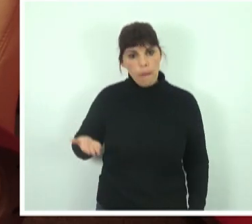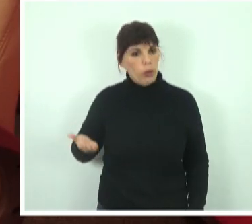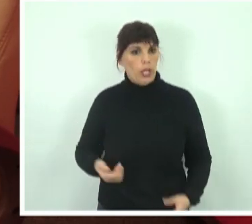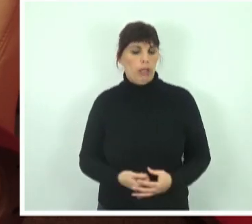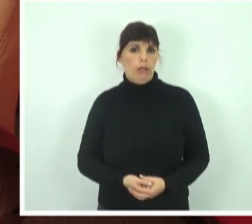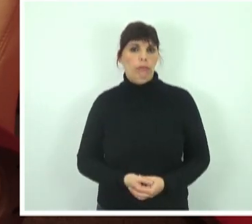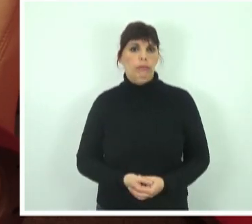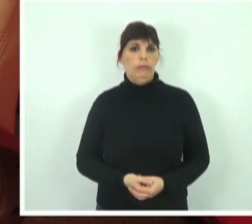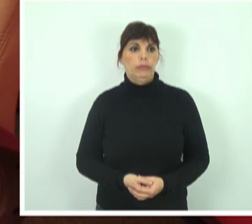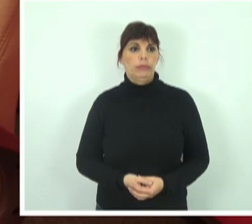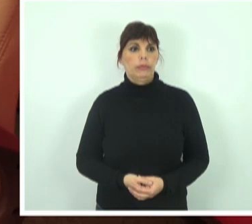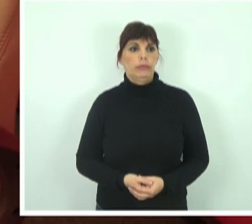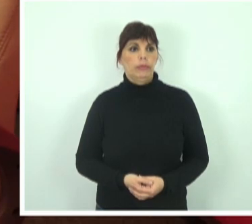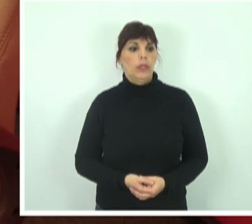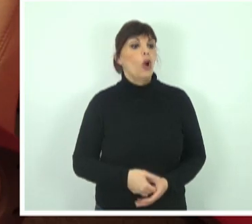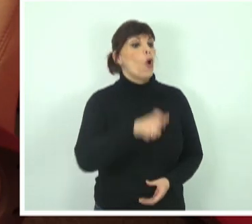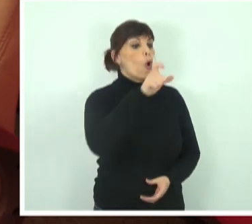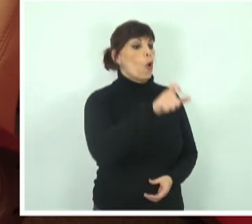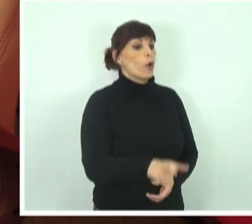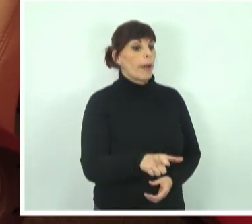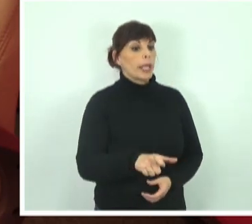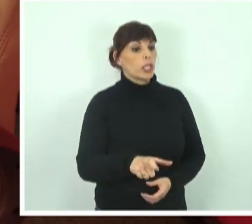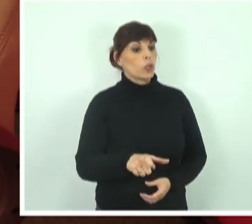una persona sana en el espíritu,